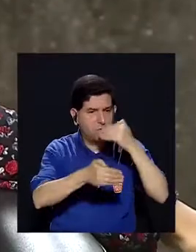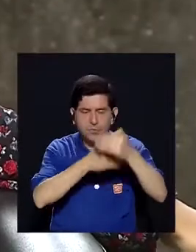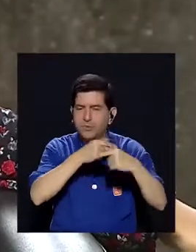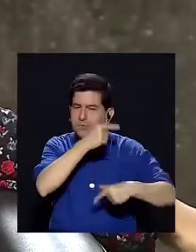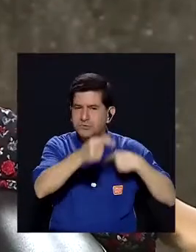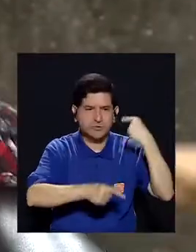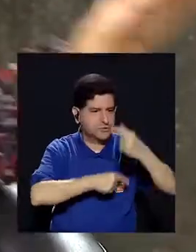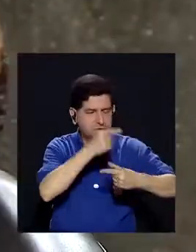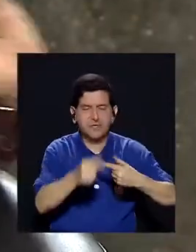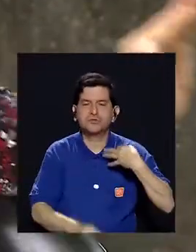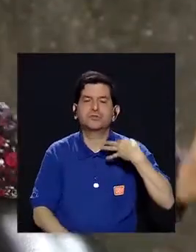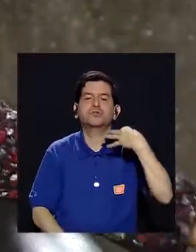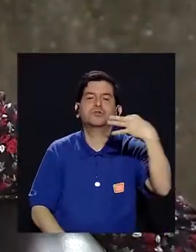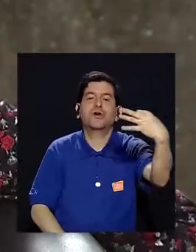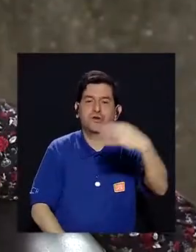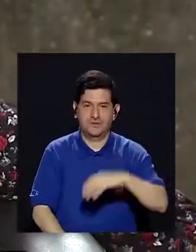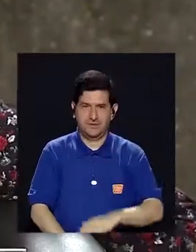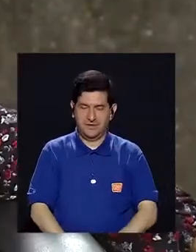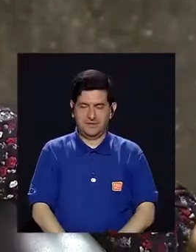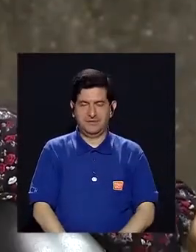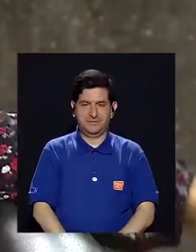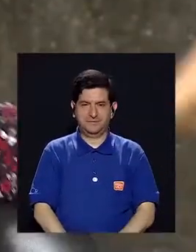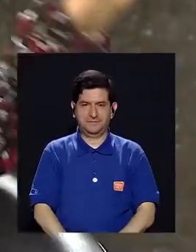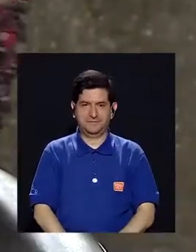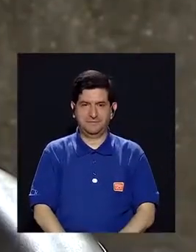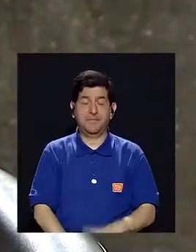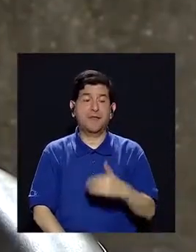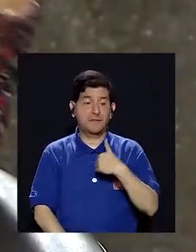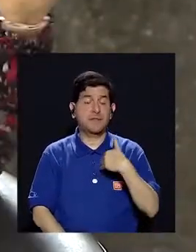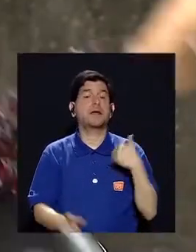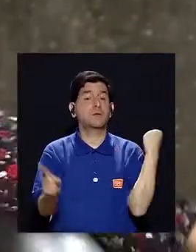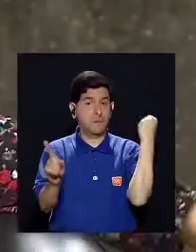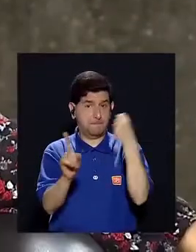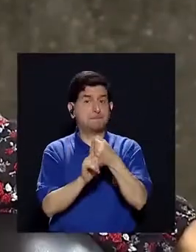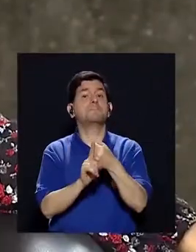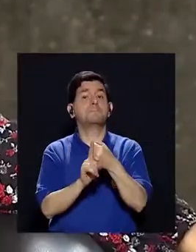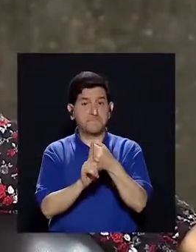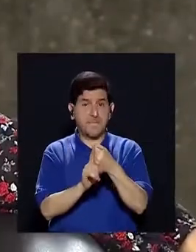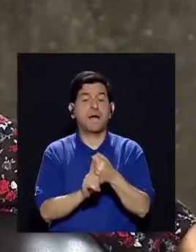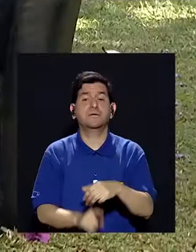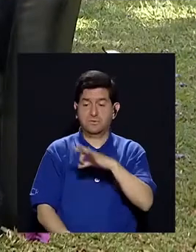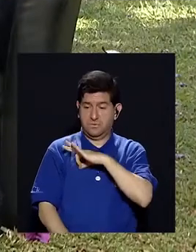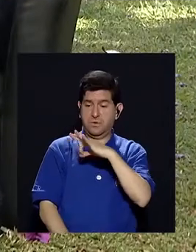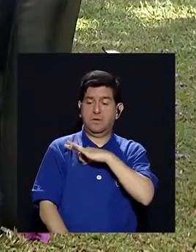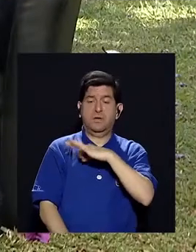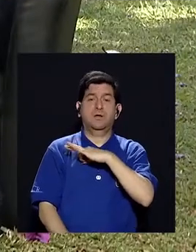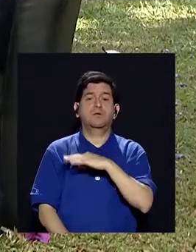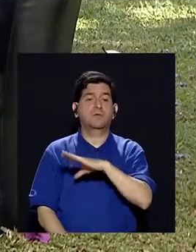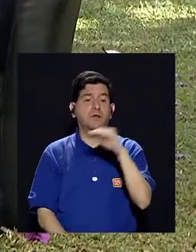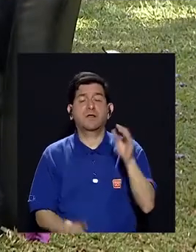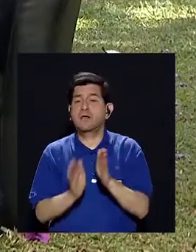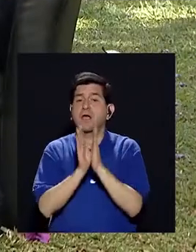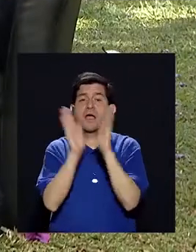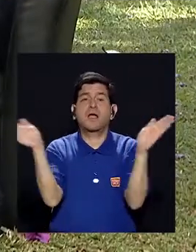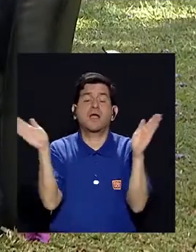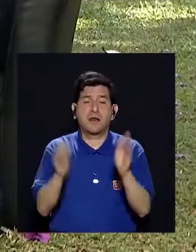generaciones, todos los días de nuestra vida. Correcto. Tiene gran impacto sobre nuestro bienestar